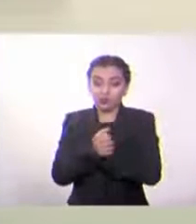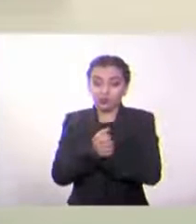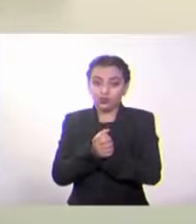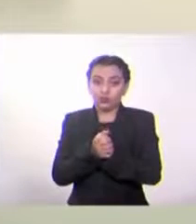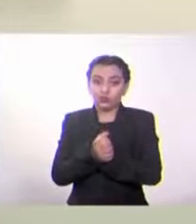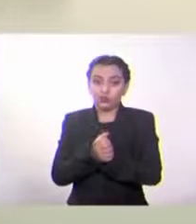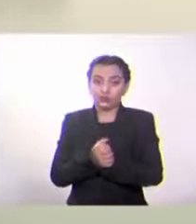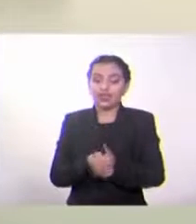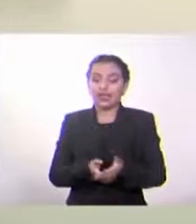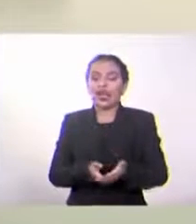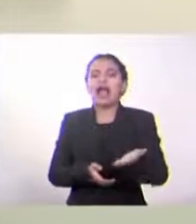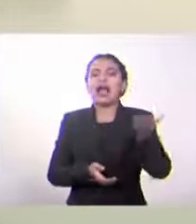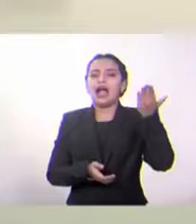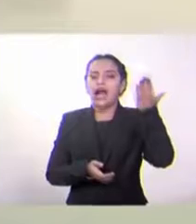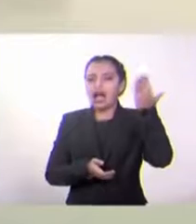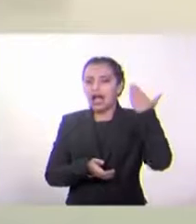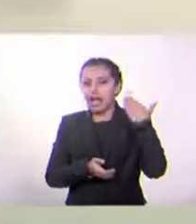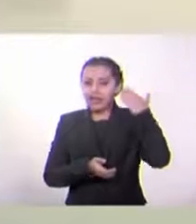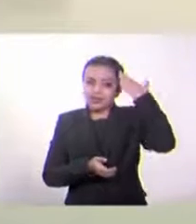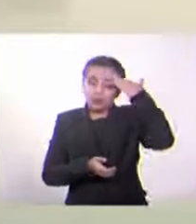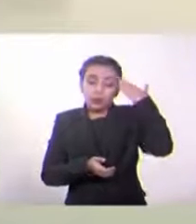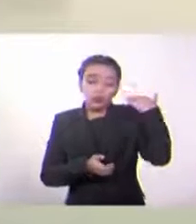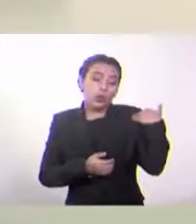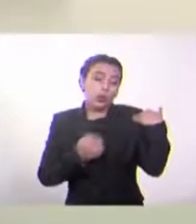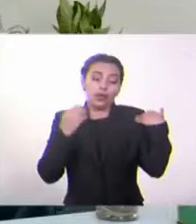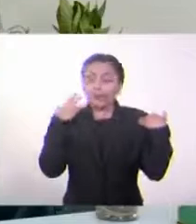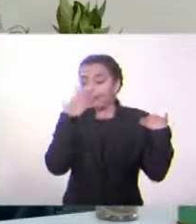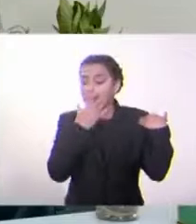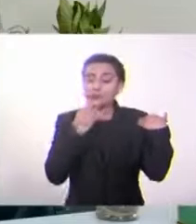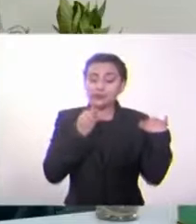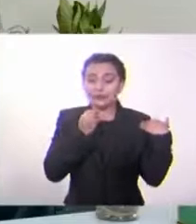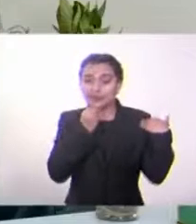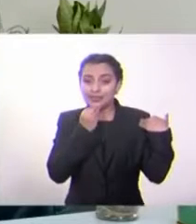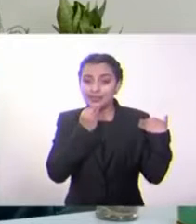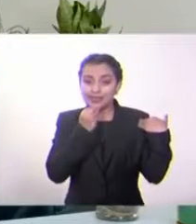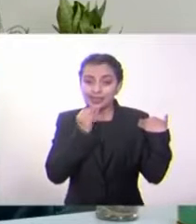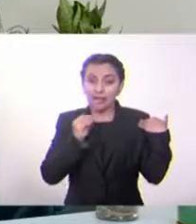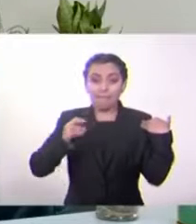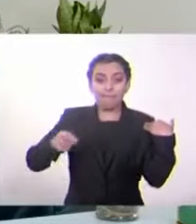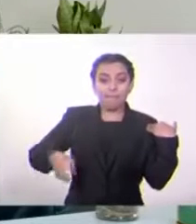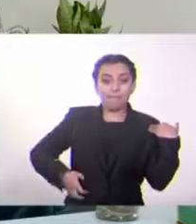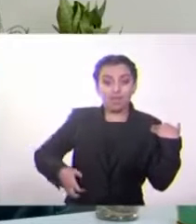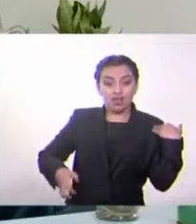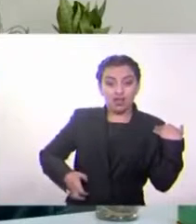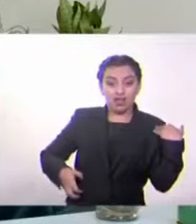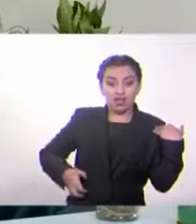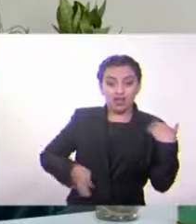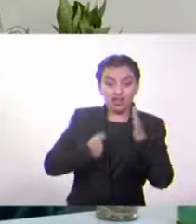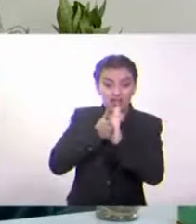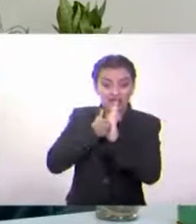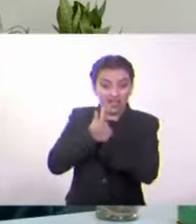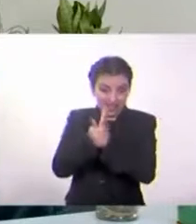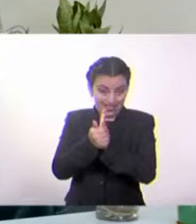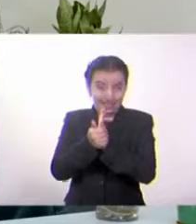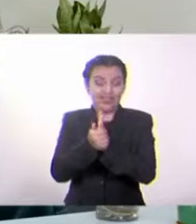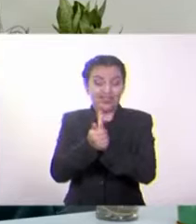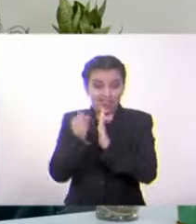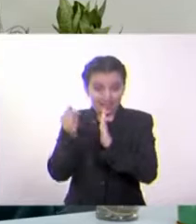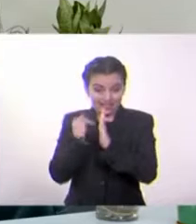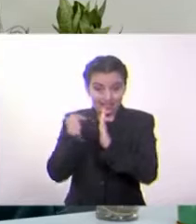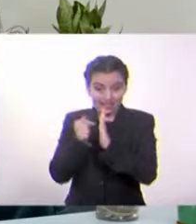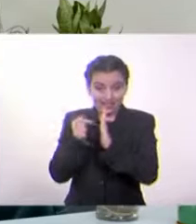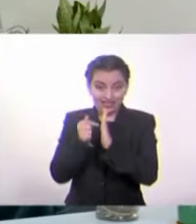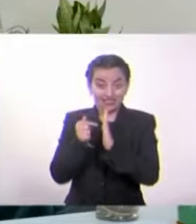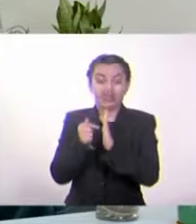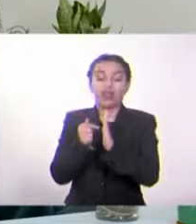conocemos o hemos escuchado, era una mujer muy bella, pero por el castigo de la infidelidad es de que anda errante